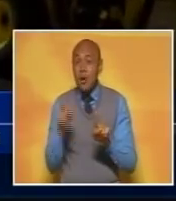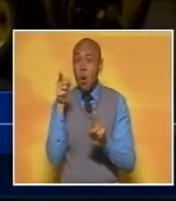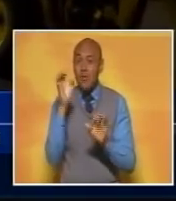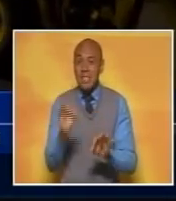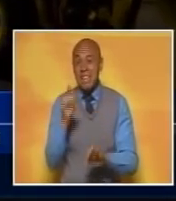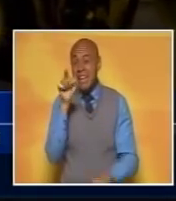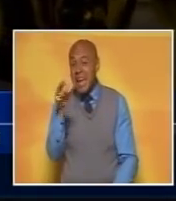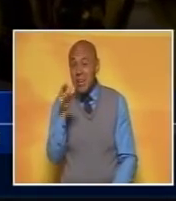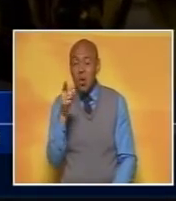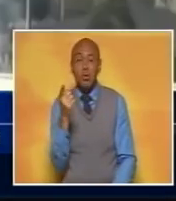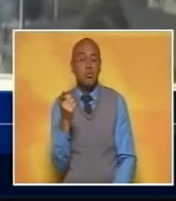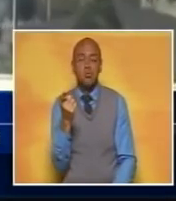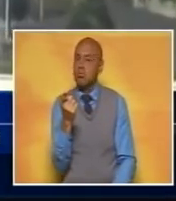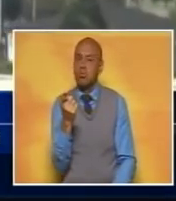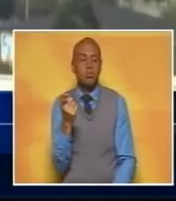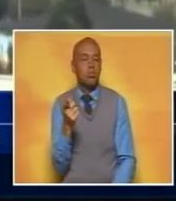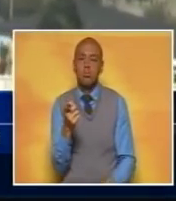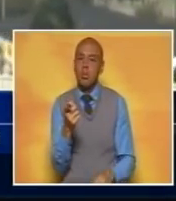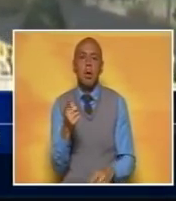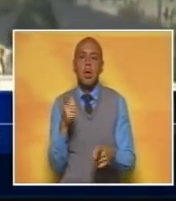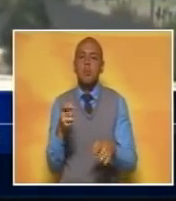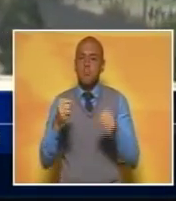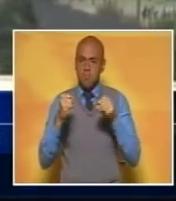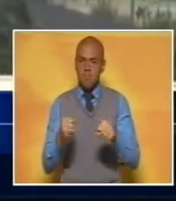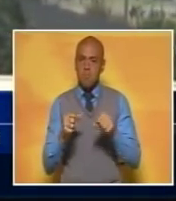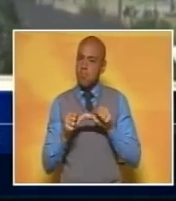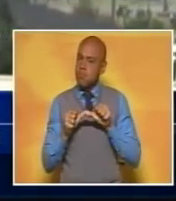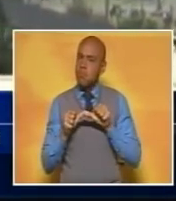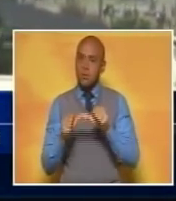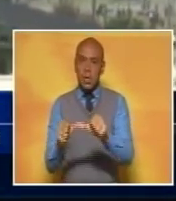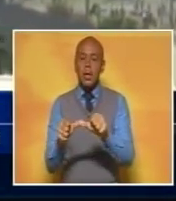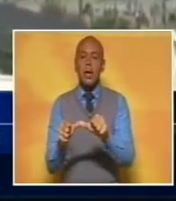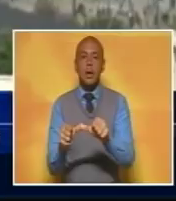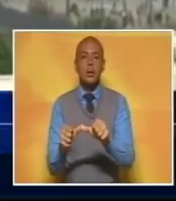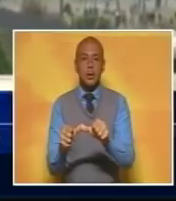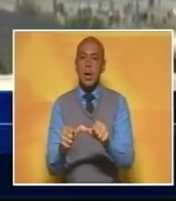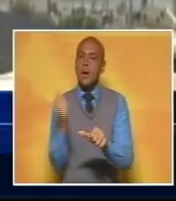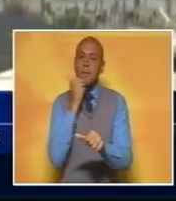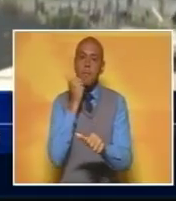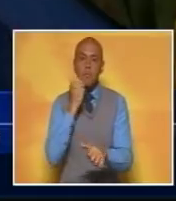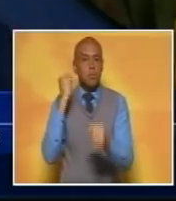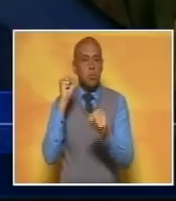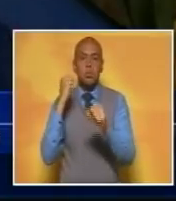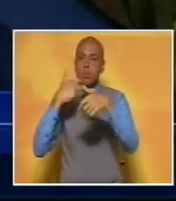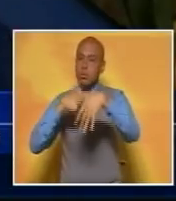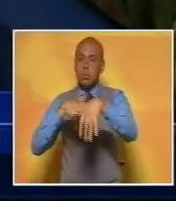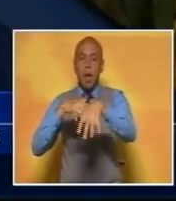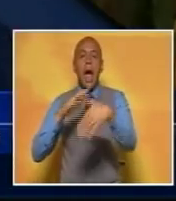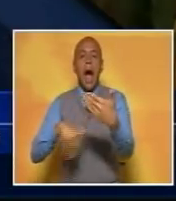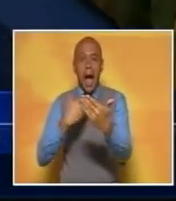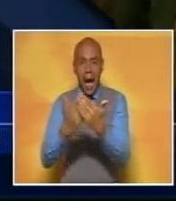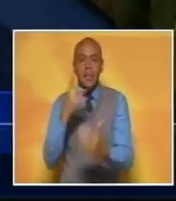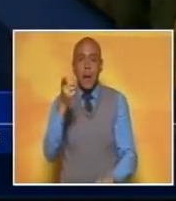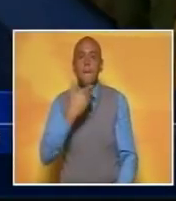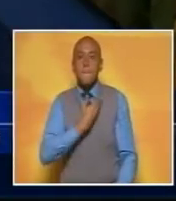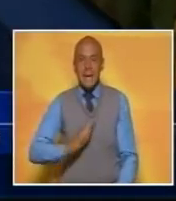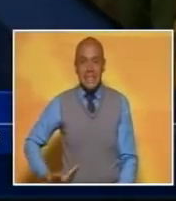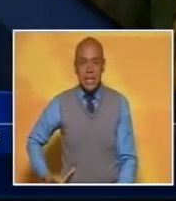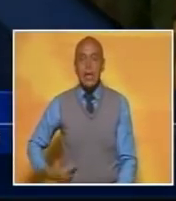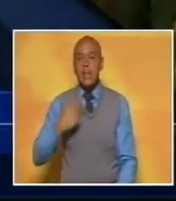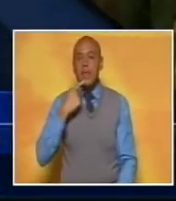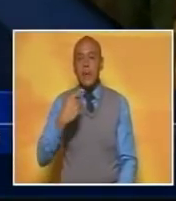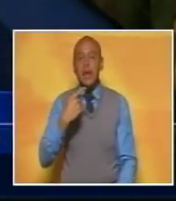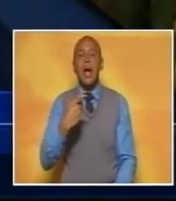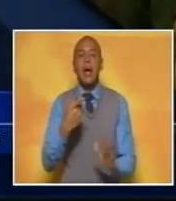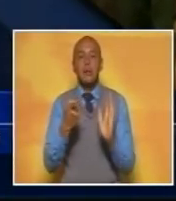no darán marcha atrás y que se mantendrán en un paro indefinido hasta que el presidente Lenín Moreno derogue el